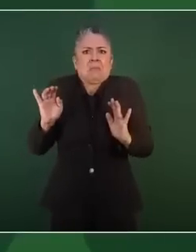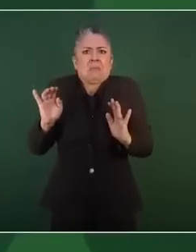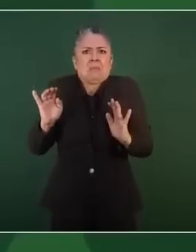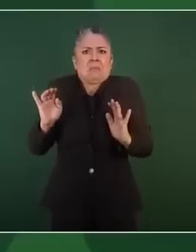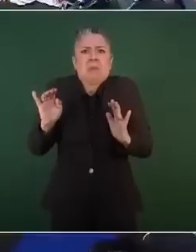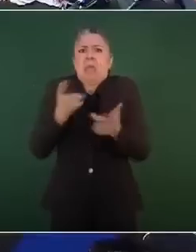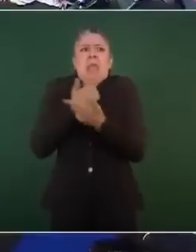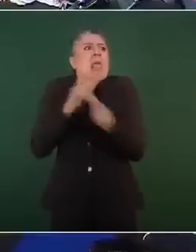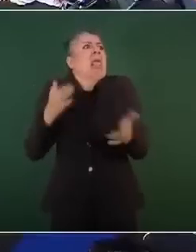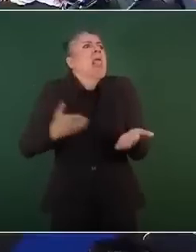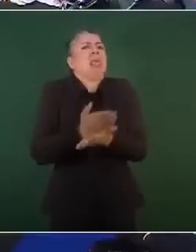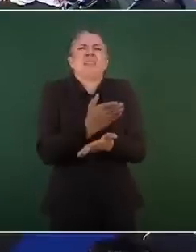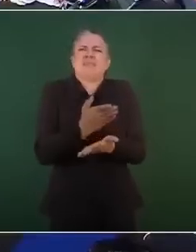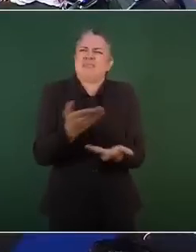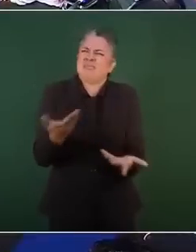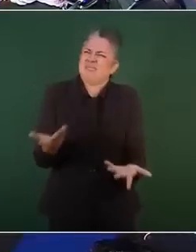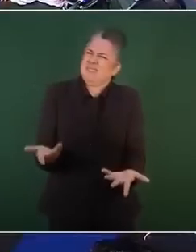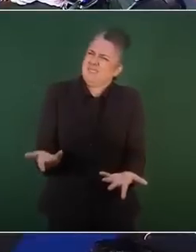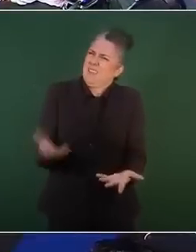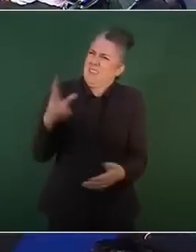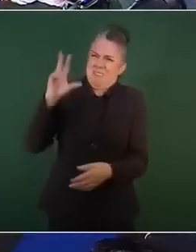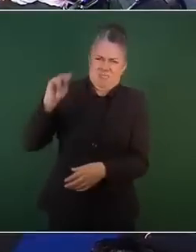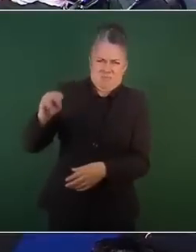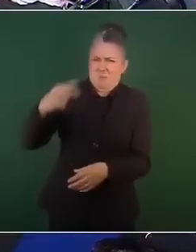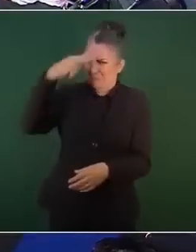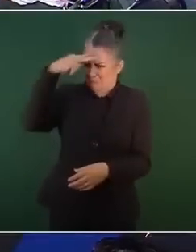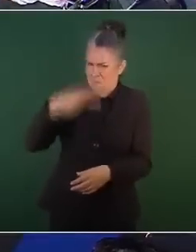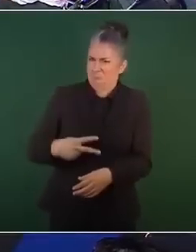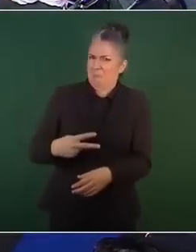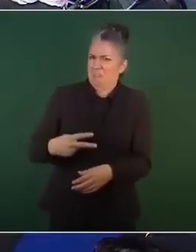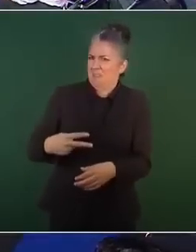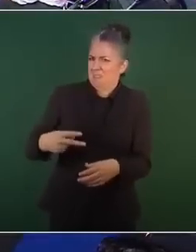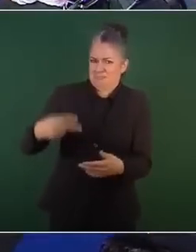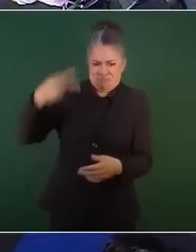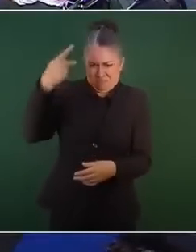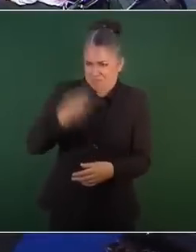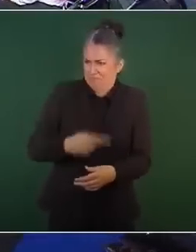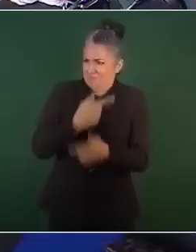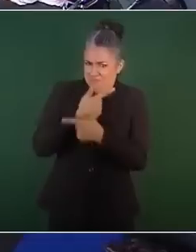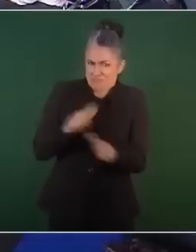se violaba la soberanía de nuestro país.